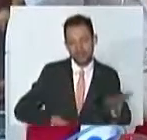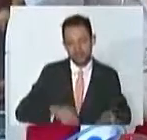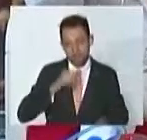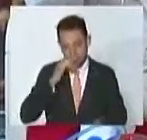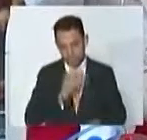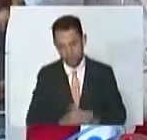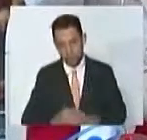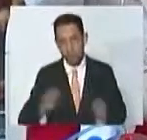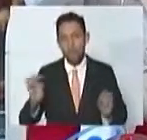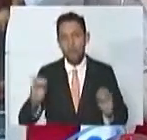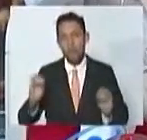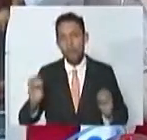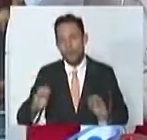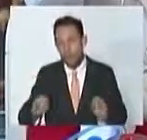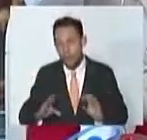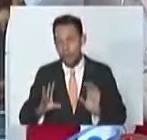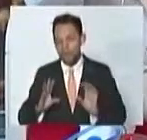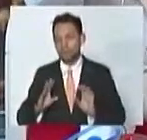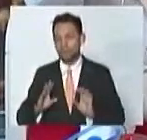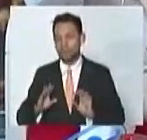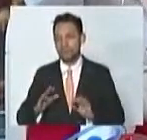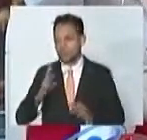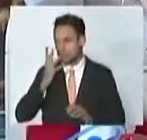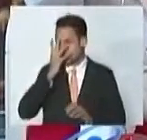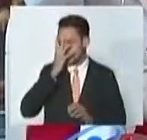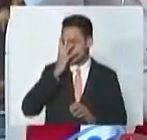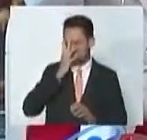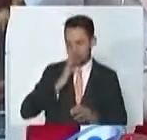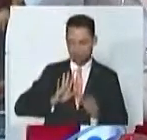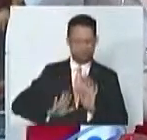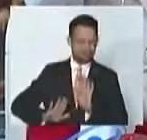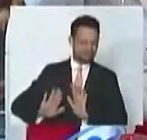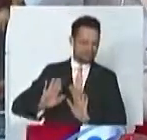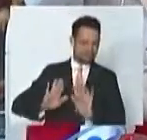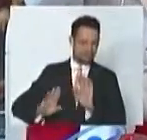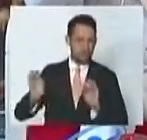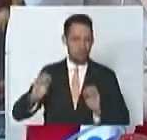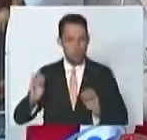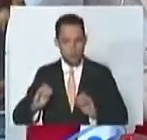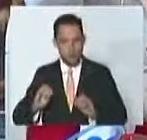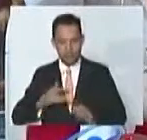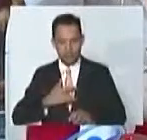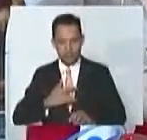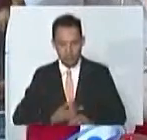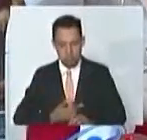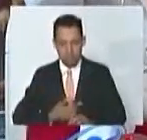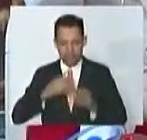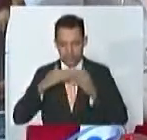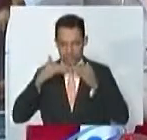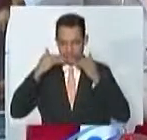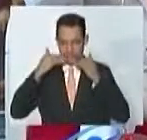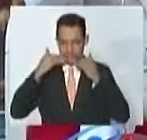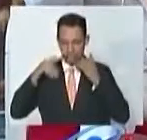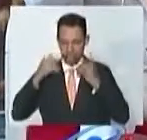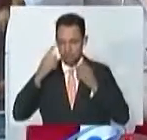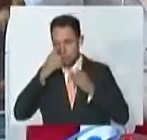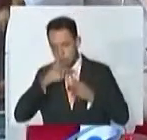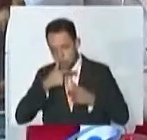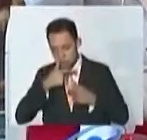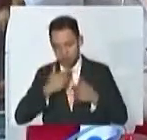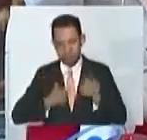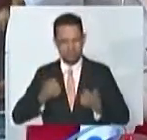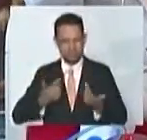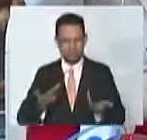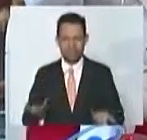finalmente no está haciendo sus procesos de socialización y por eso es remitido a psicología. Allí dentro de esa evaluación, que es una evaluación